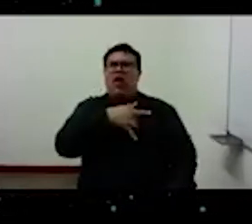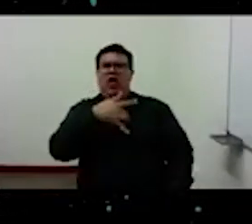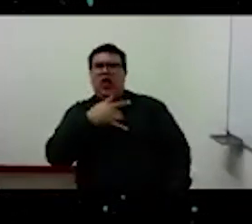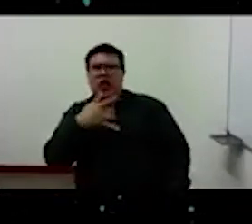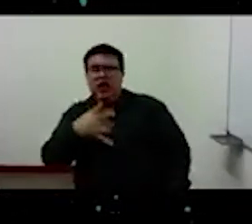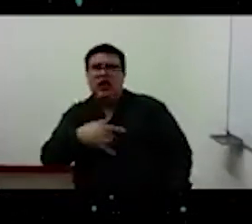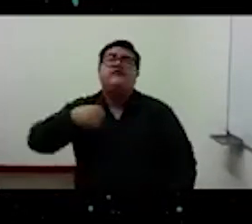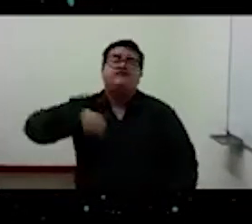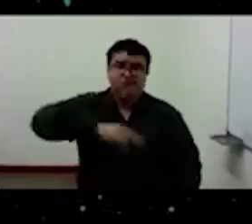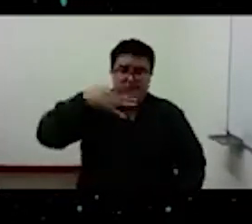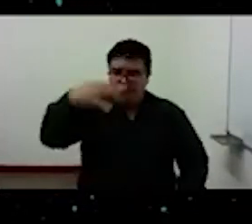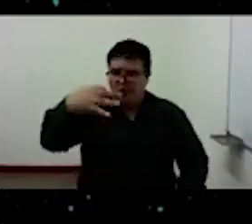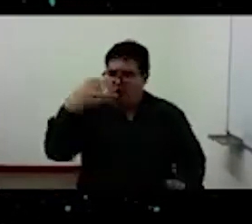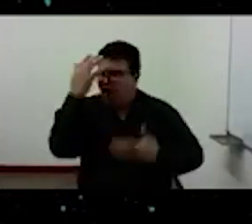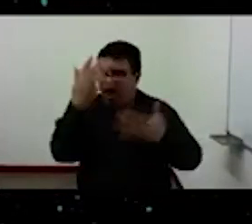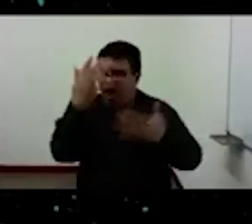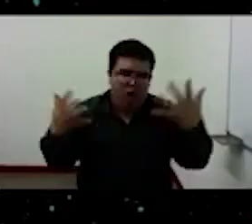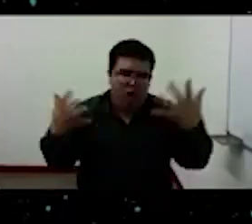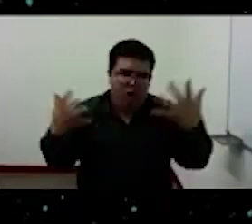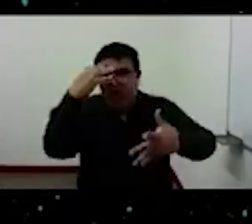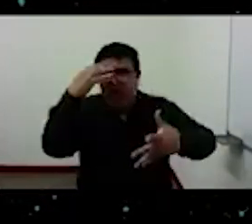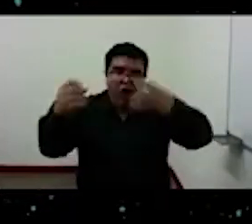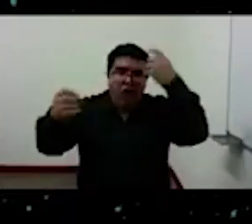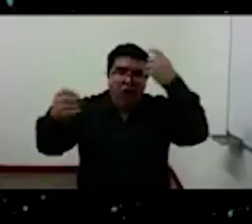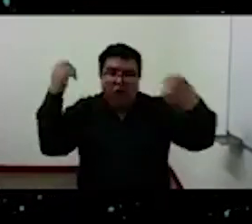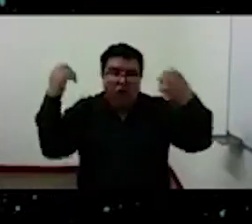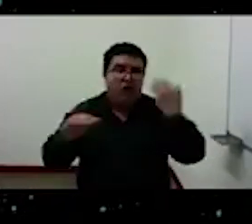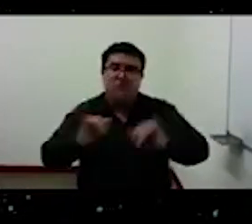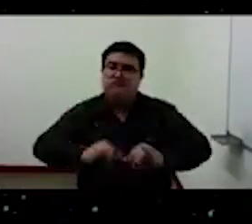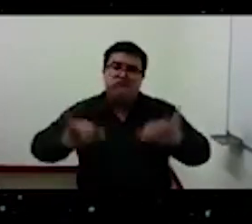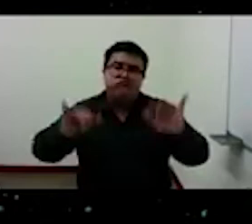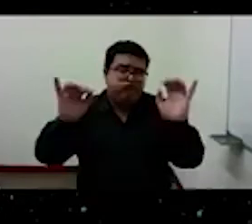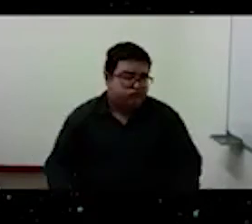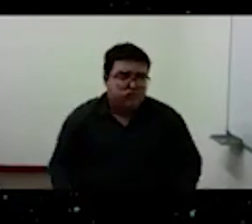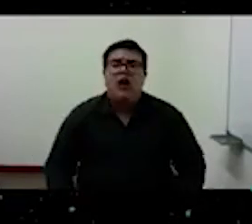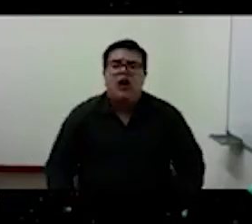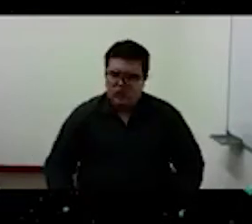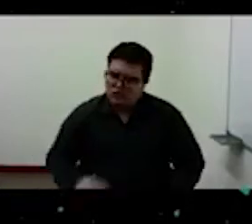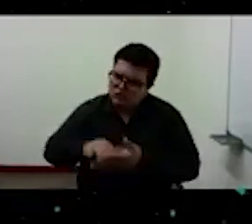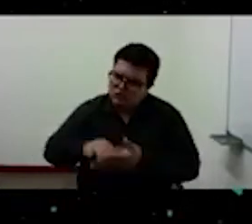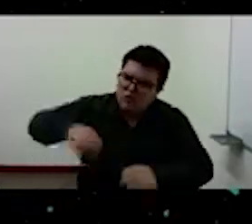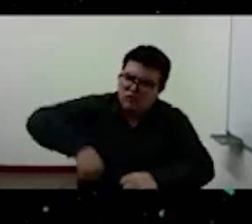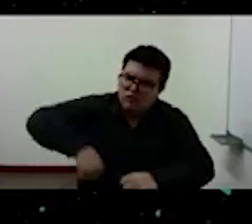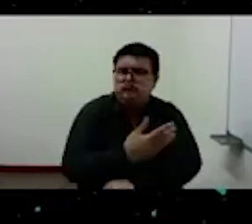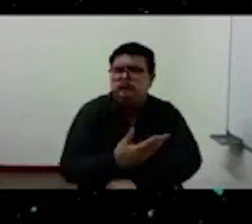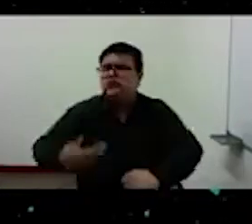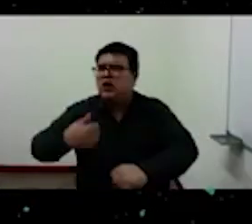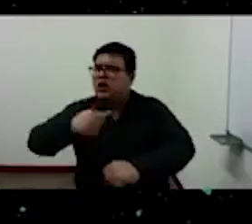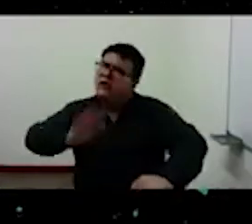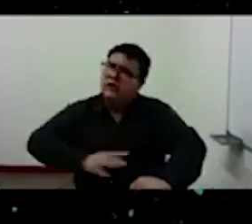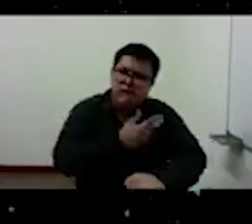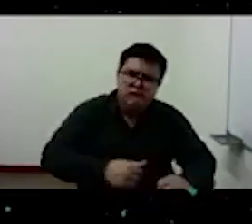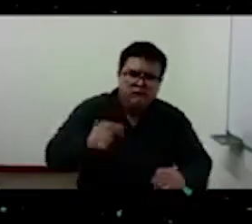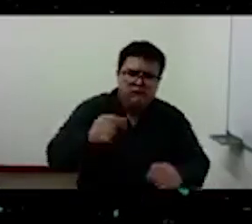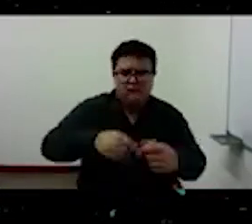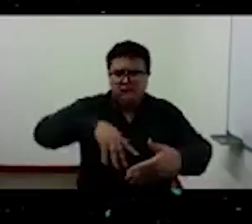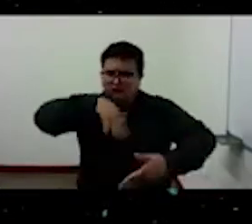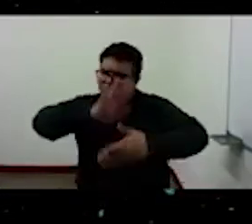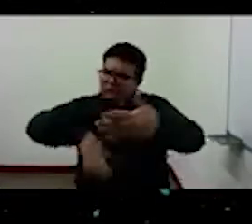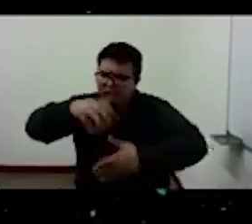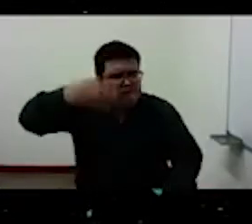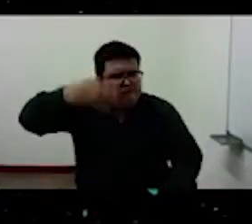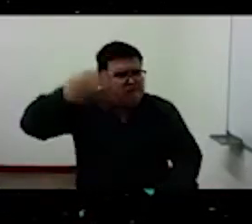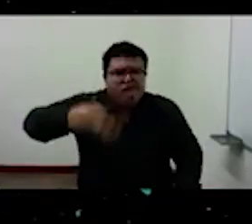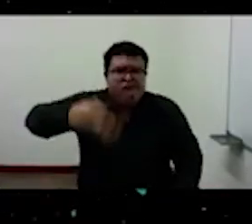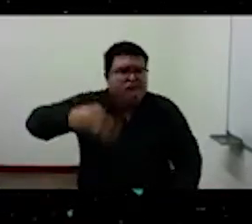olvidar para tener una vida tranquila, pero que el poeta, el músico, el pintor enfrentan constantemente